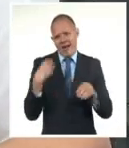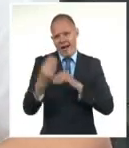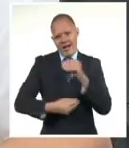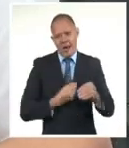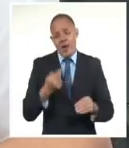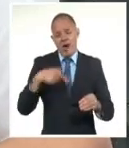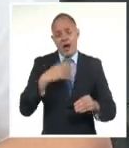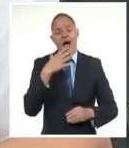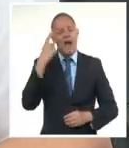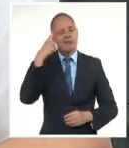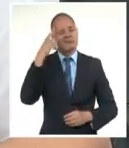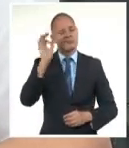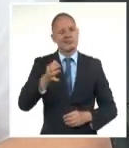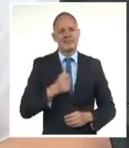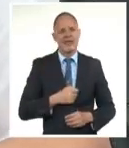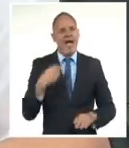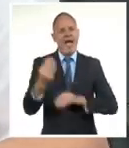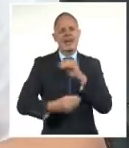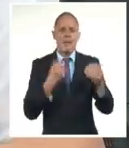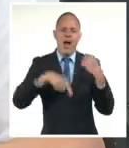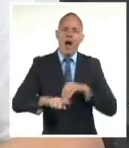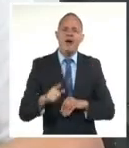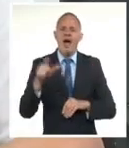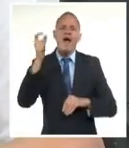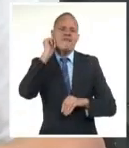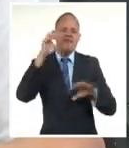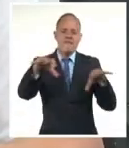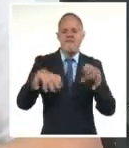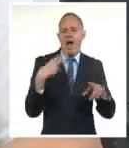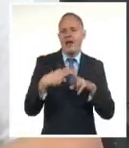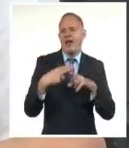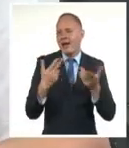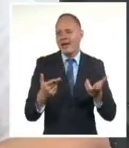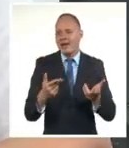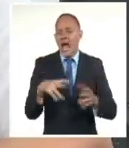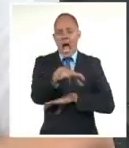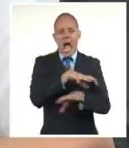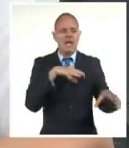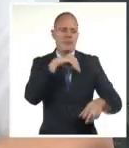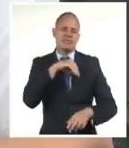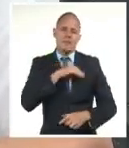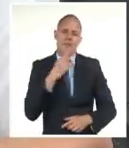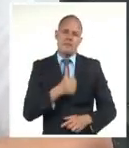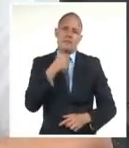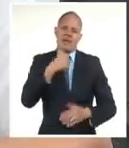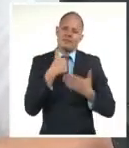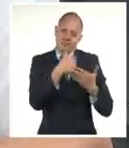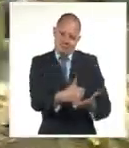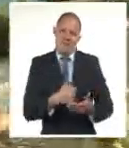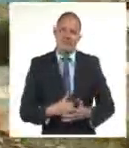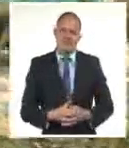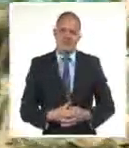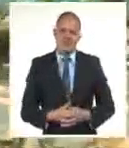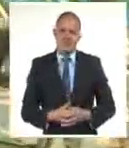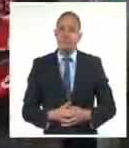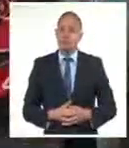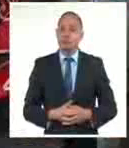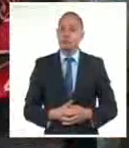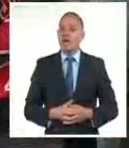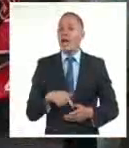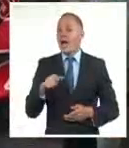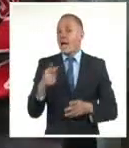Bienestar Animal precisamente para de alguna forma poder estar ya mandando los mensajes que realmente lleva